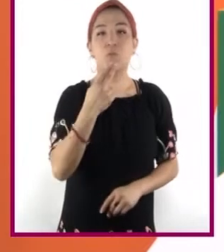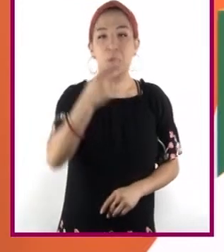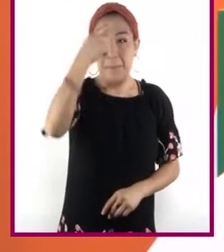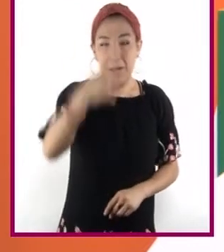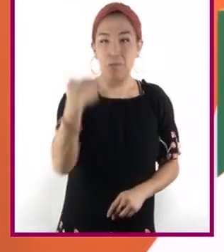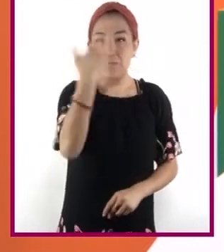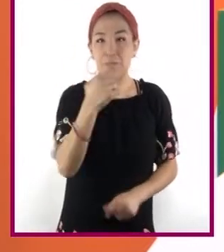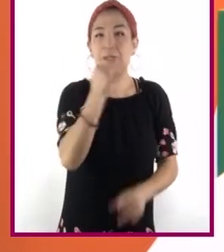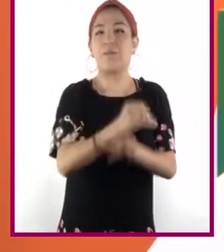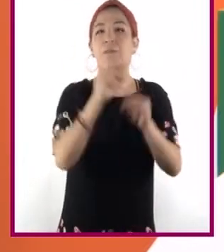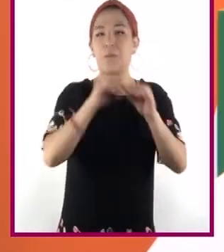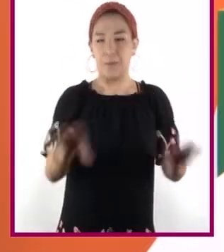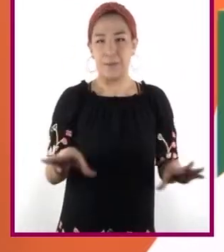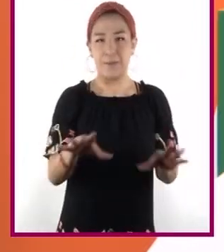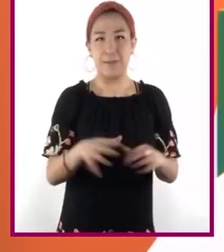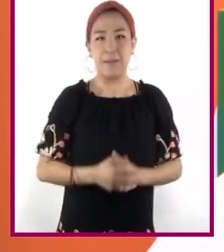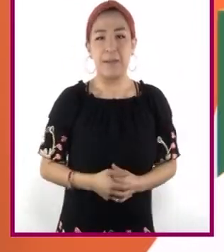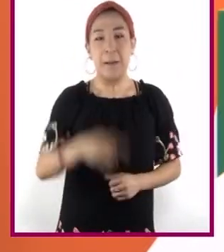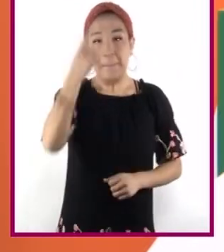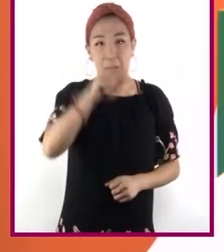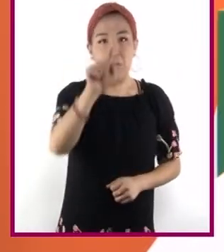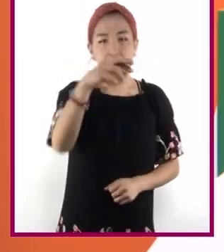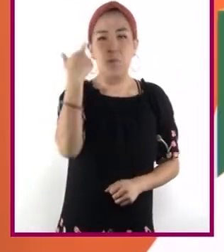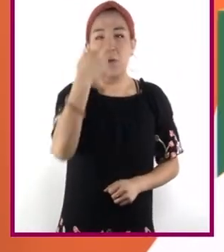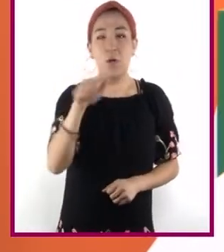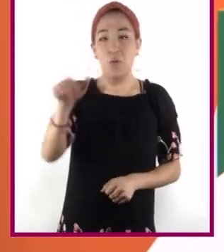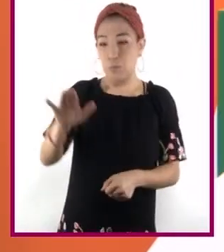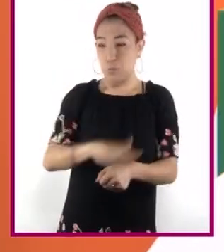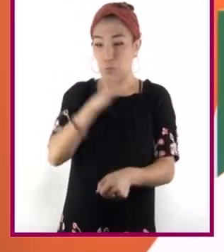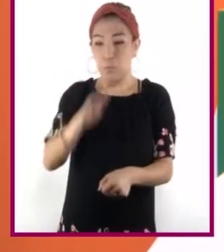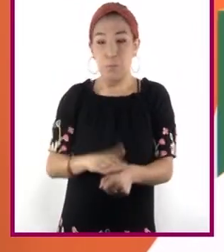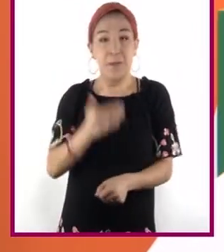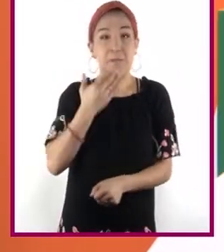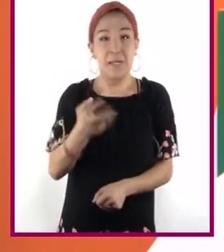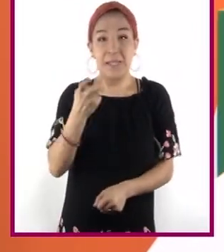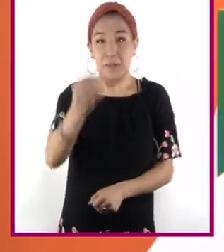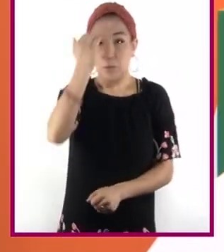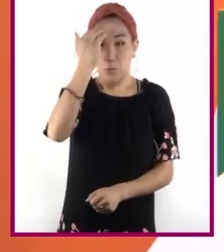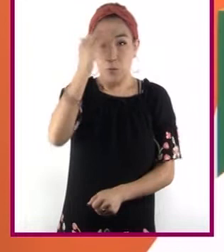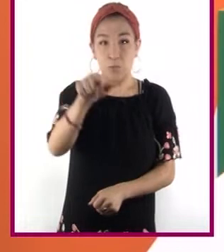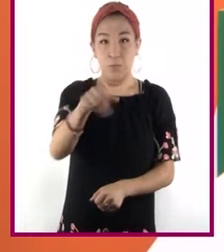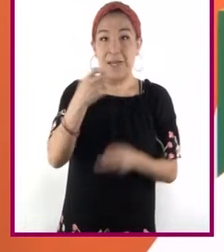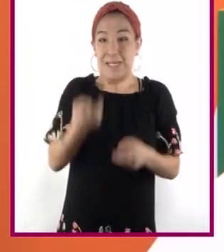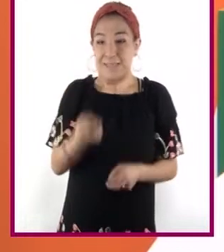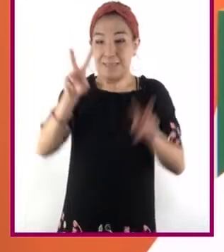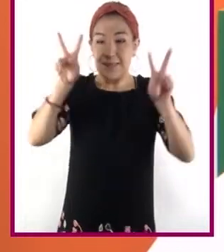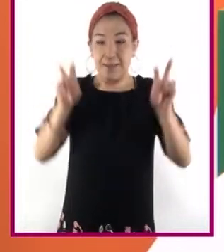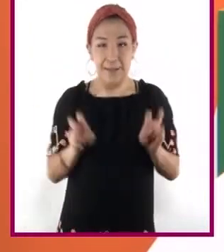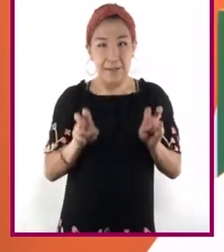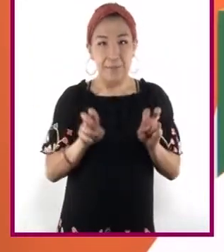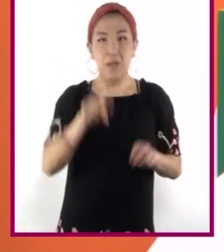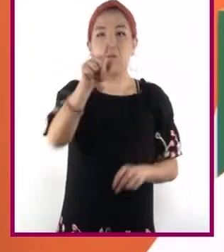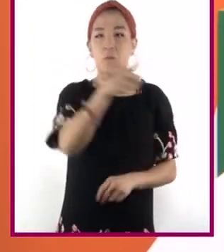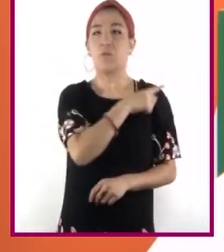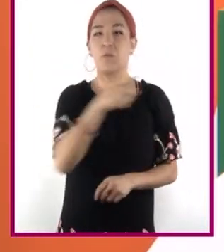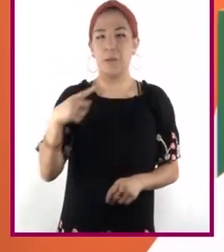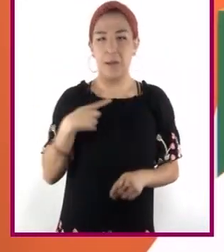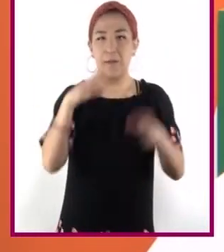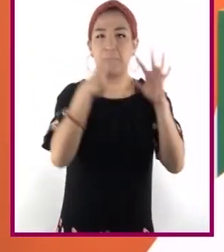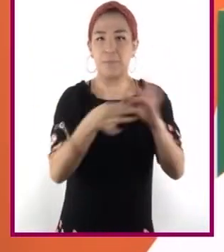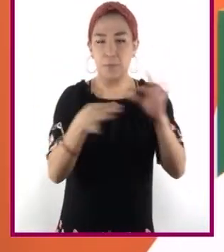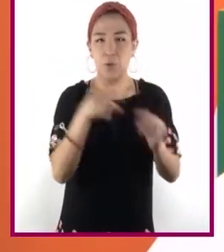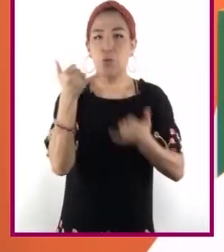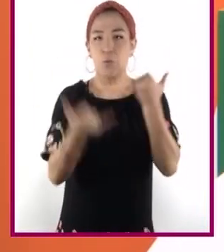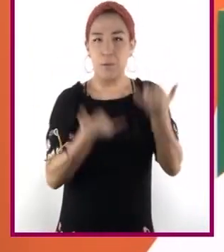los datos en cuestión. Para verificar que se cumple con los conocimientos previos del tema, realicen el siguiente